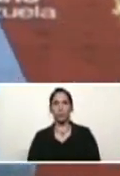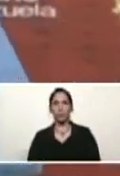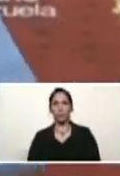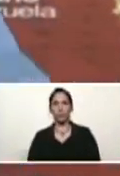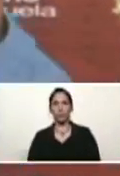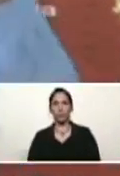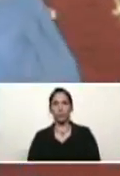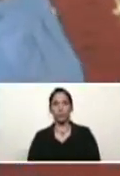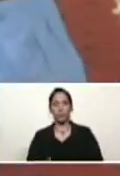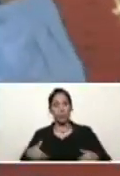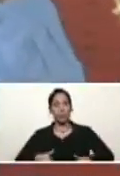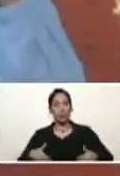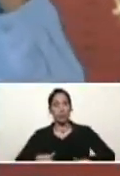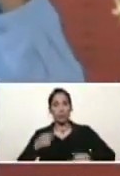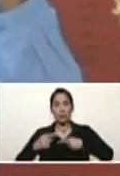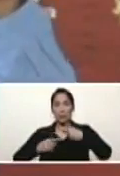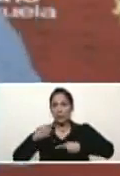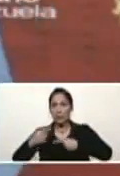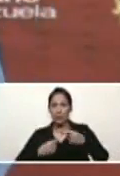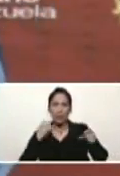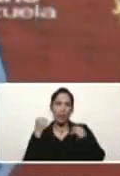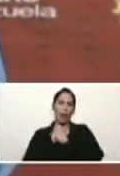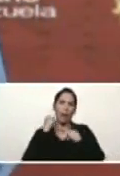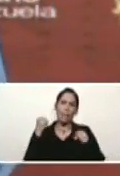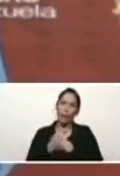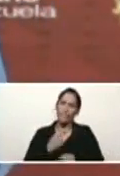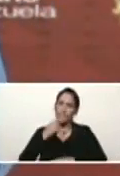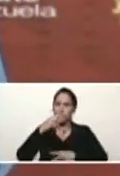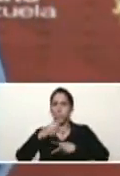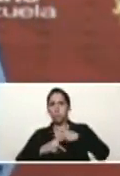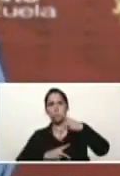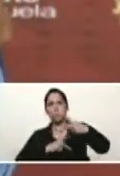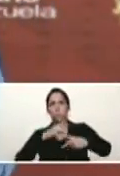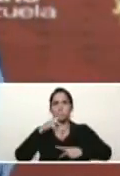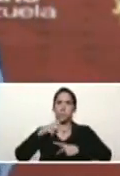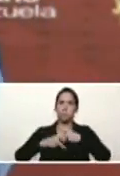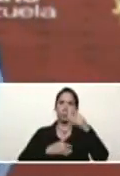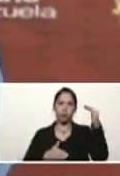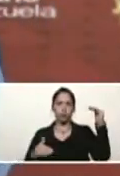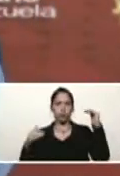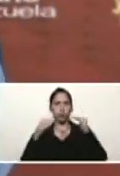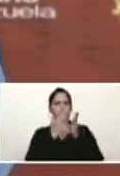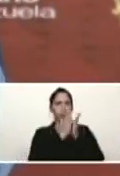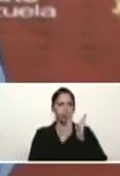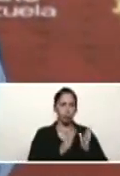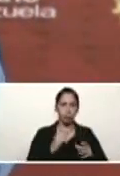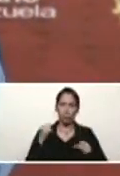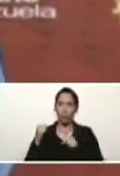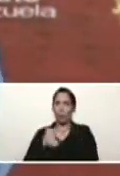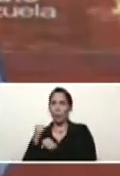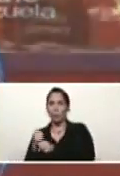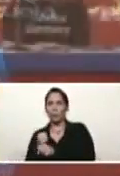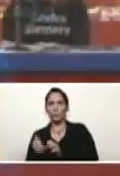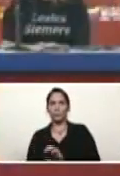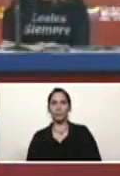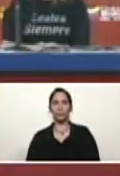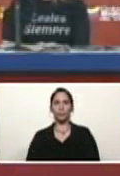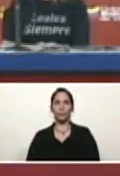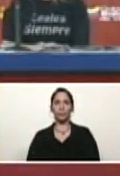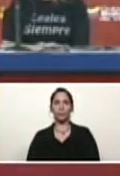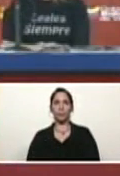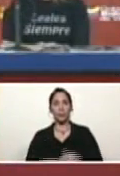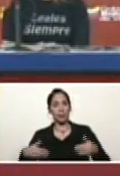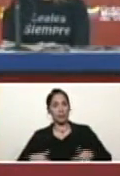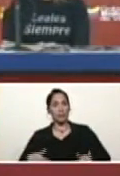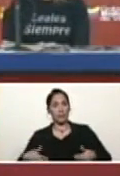El esfuerzo diario del trabajo productivo. El trabajo, estudio y trabajo. El esfuerzo diario